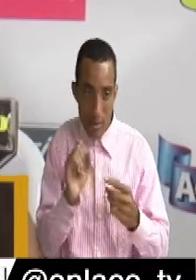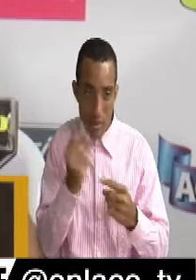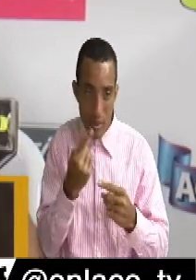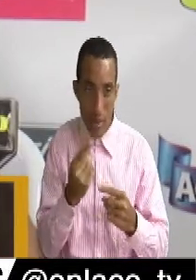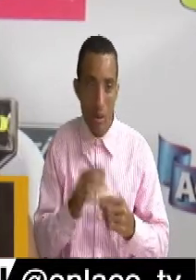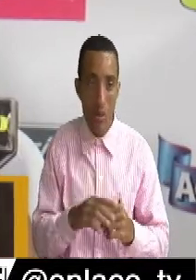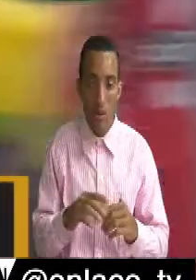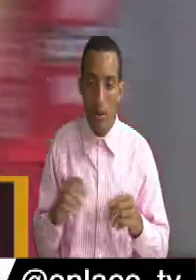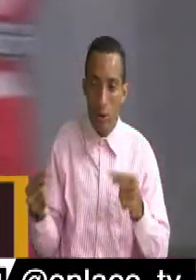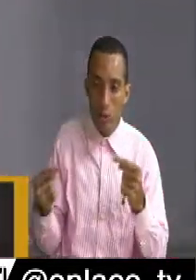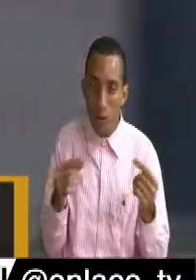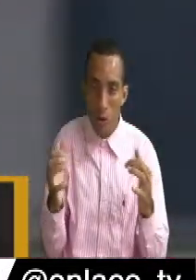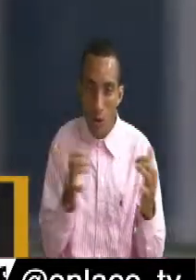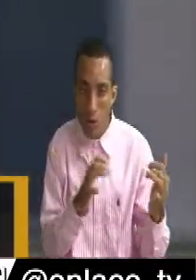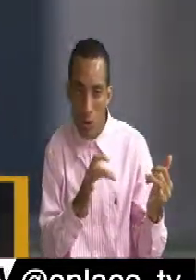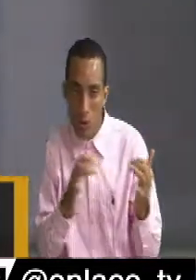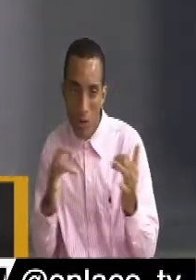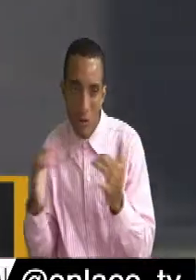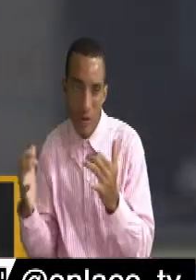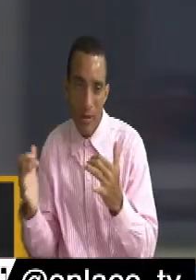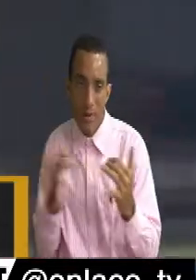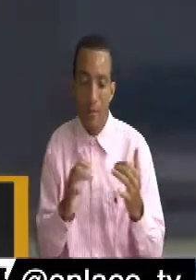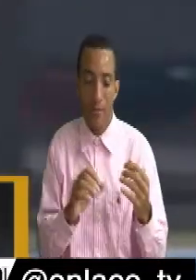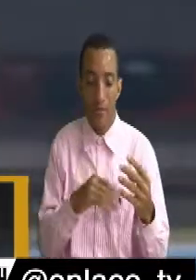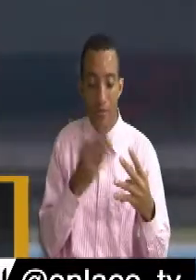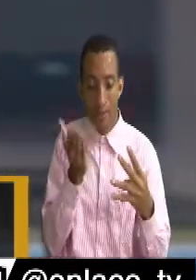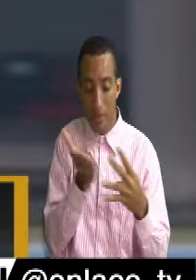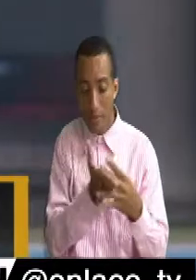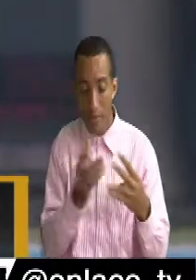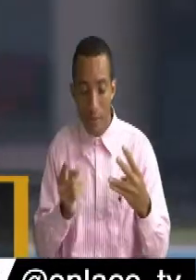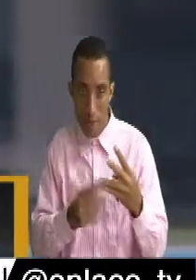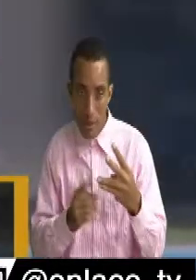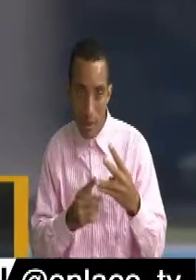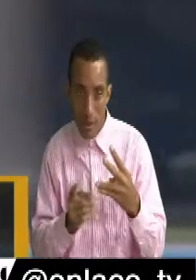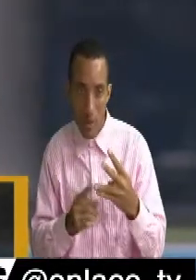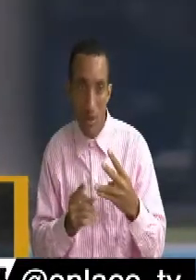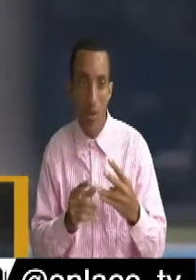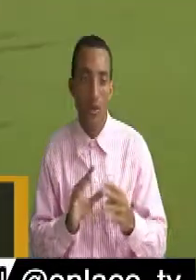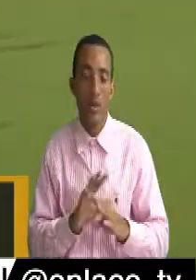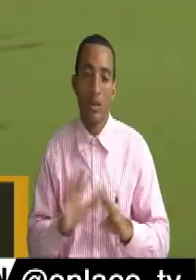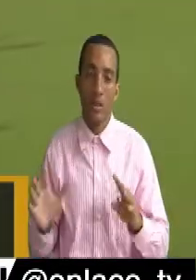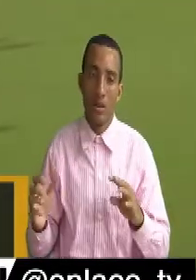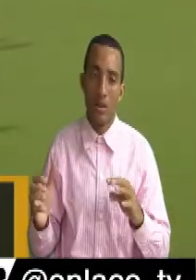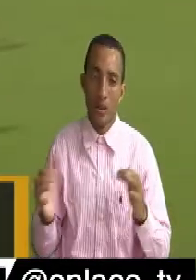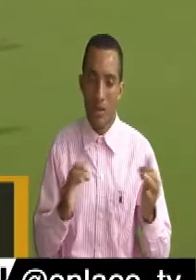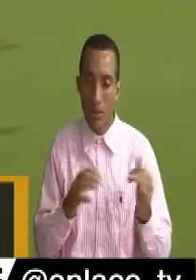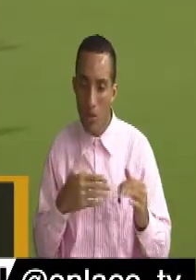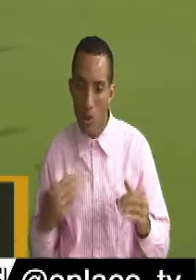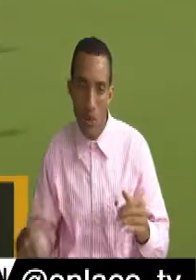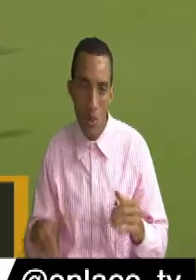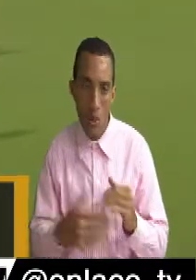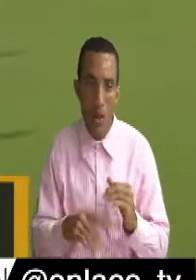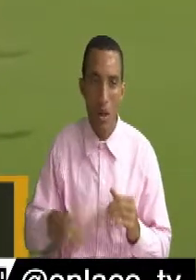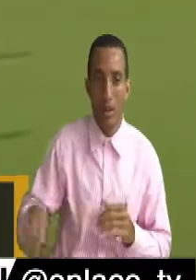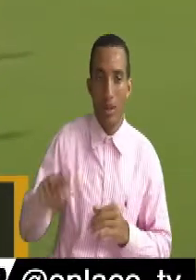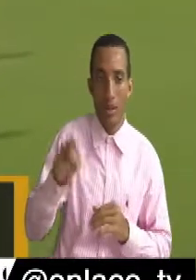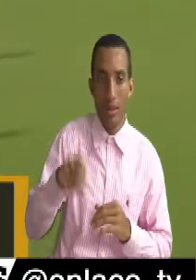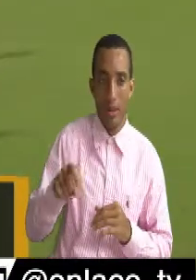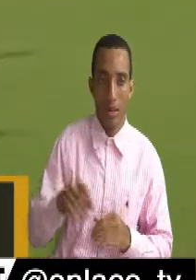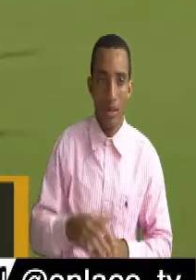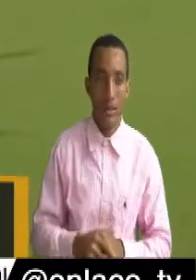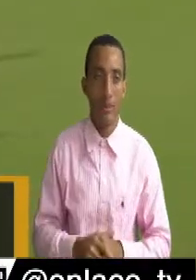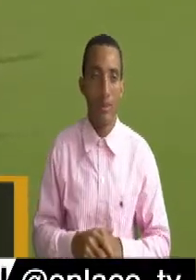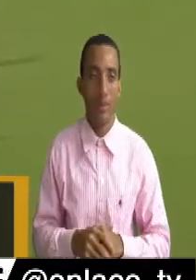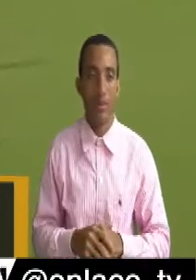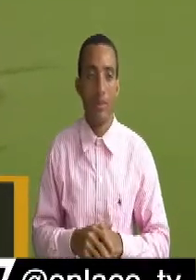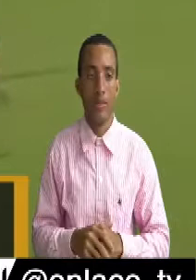más mano a mano y un segundo donde le apostamos a jugar con la necesidad de ellos,